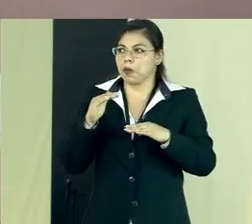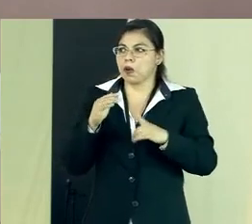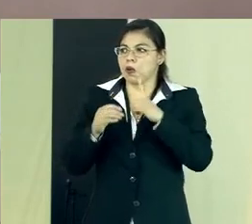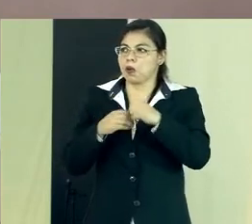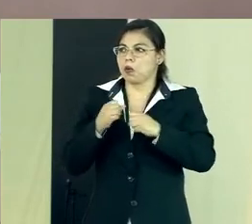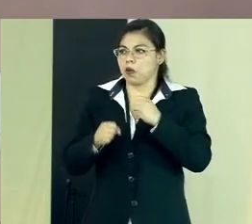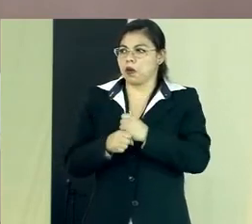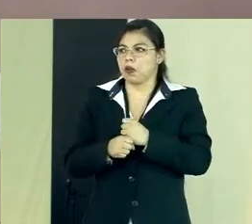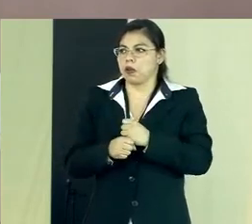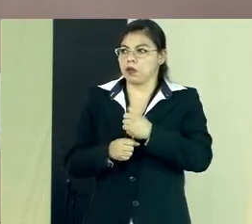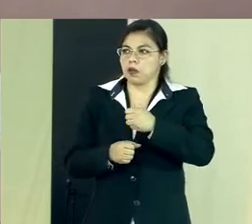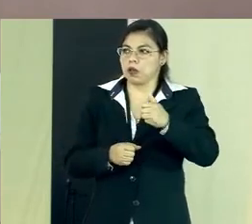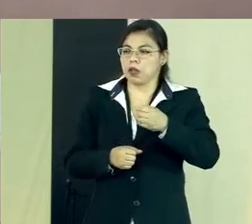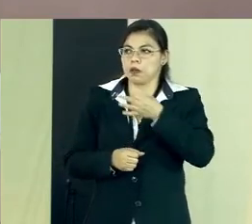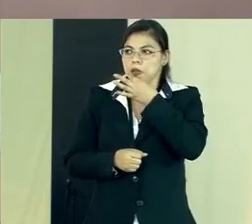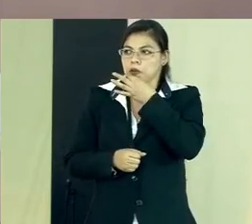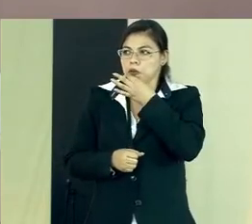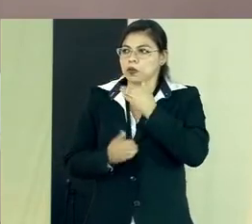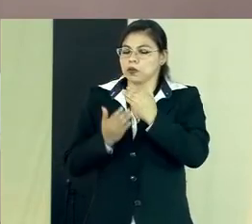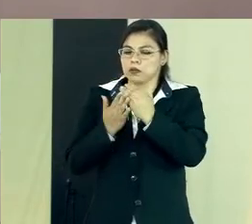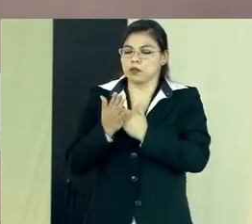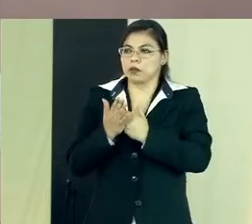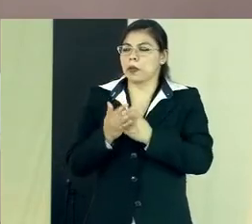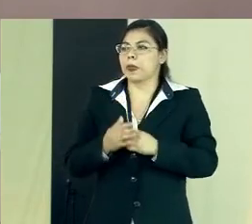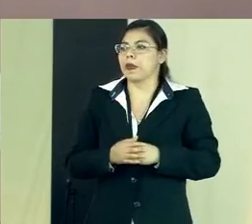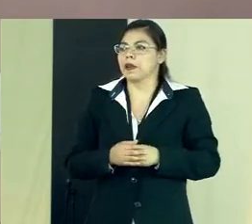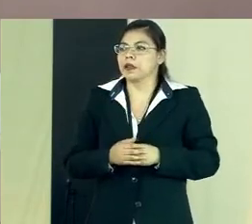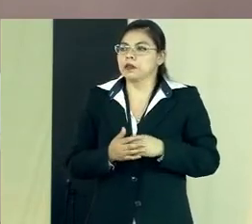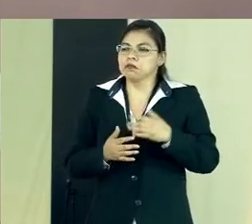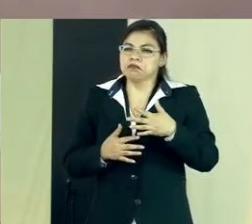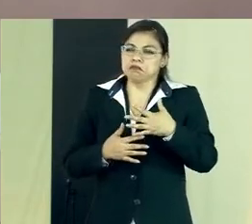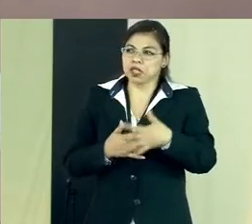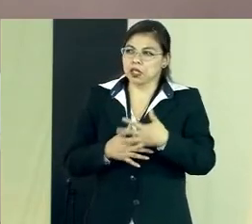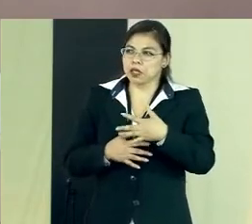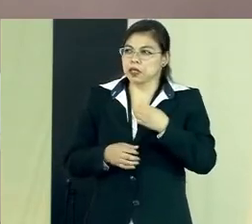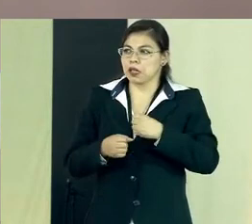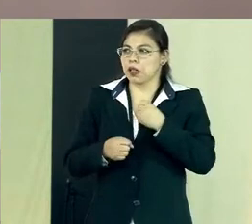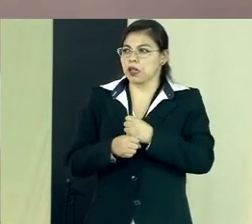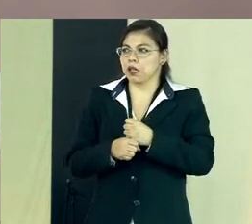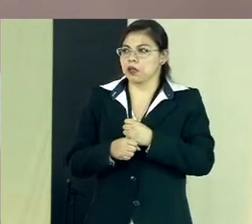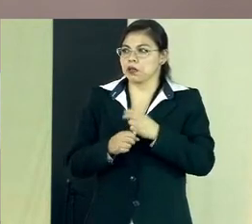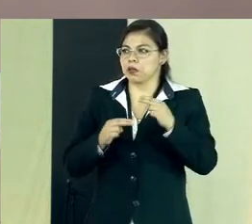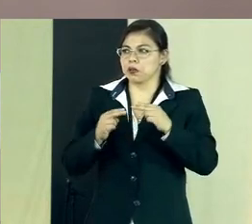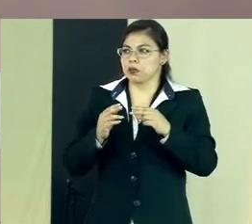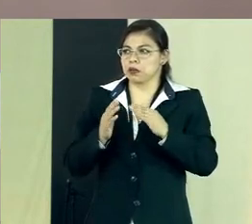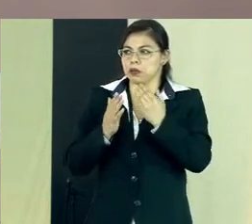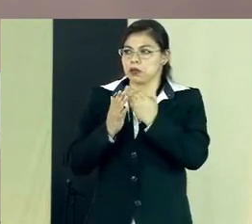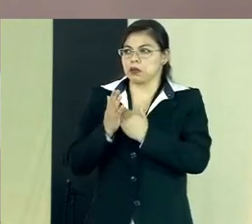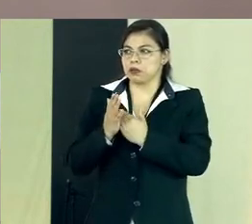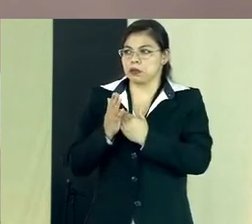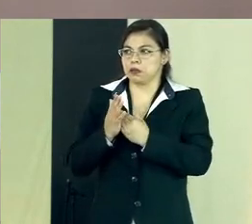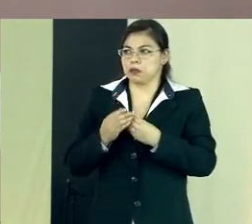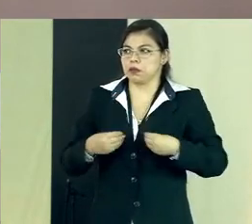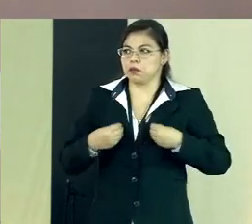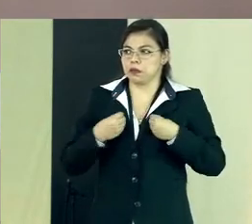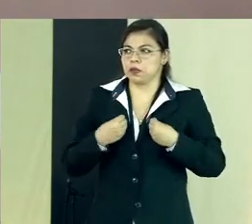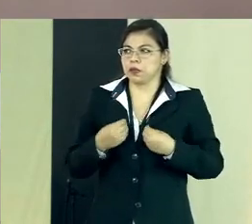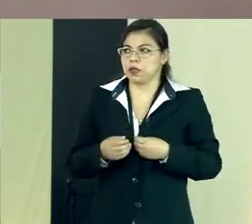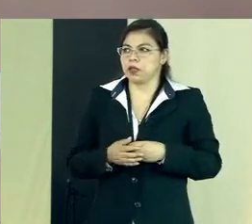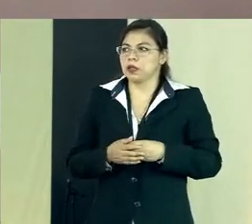minuto existe un gradiente de 15 años de vida desde mañana hasta el